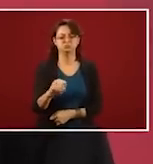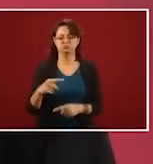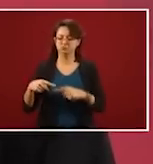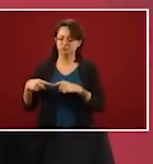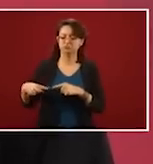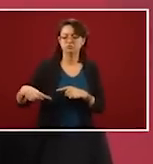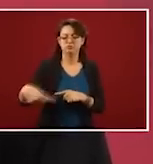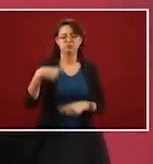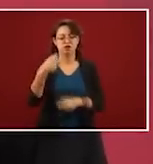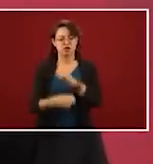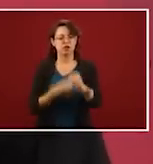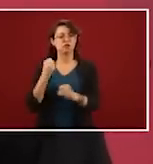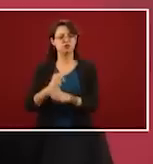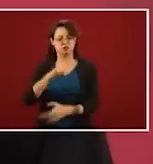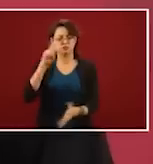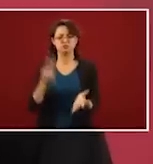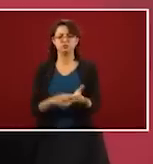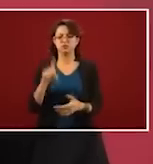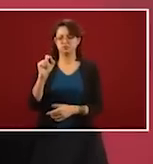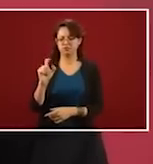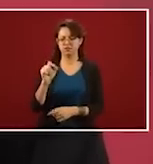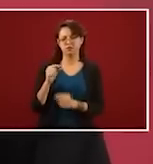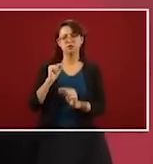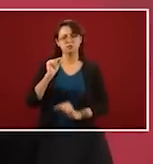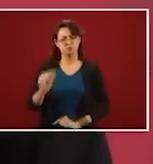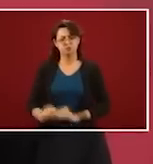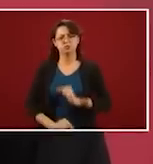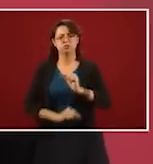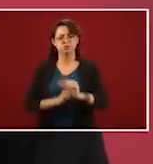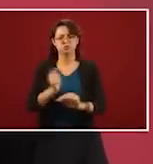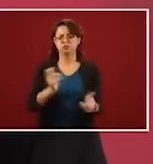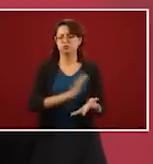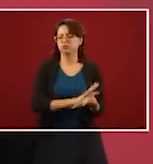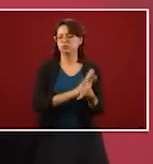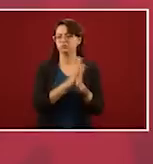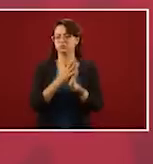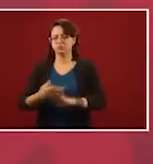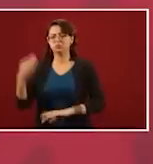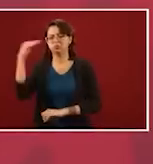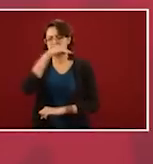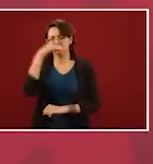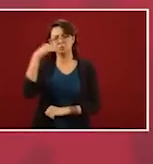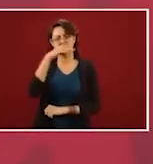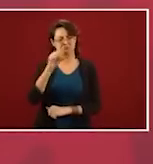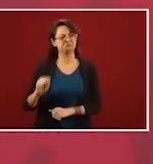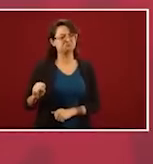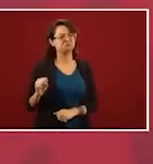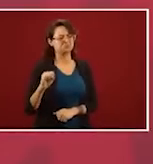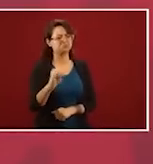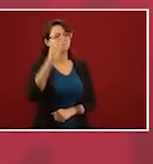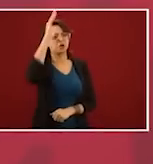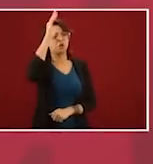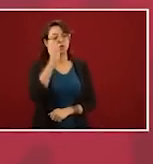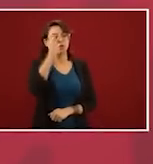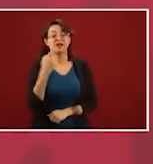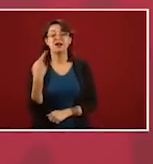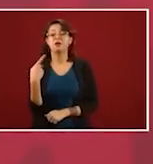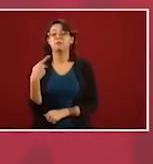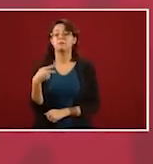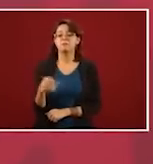diciembre de este año, como lo ha instruido el presidente de la República. Sin embargo,